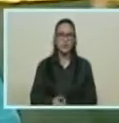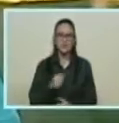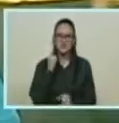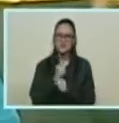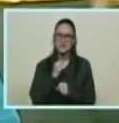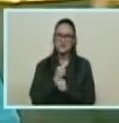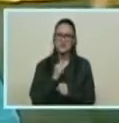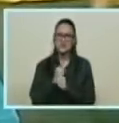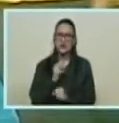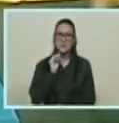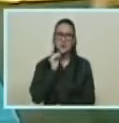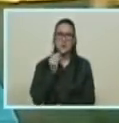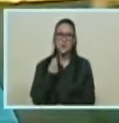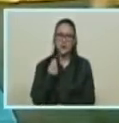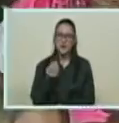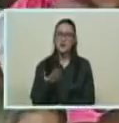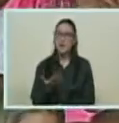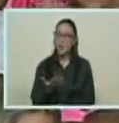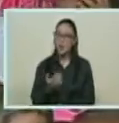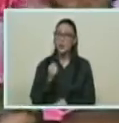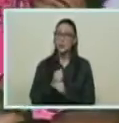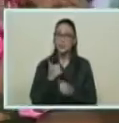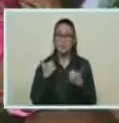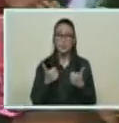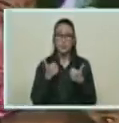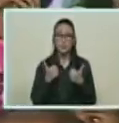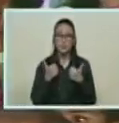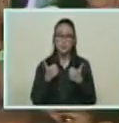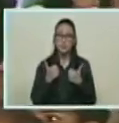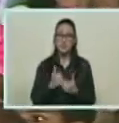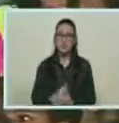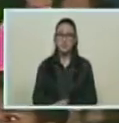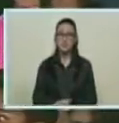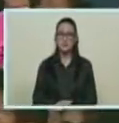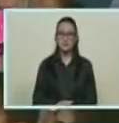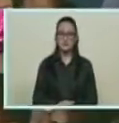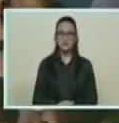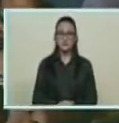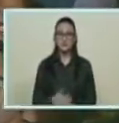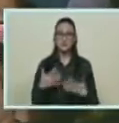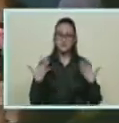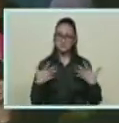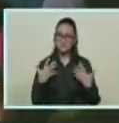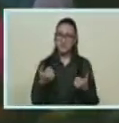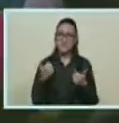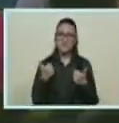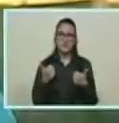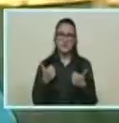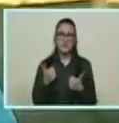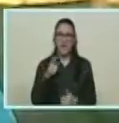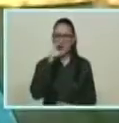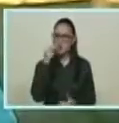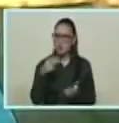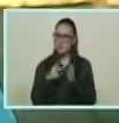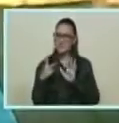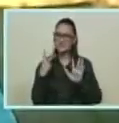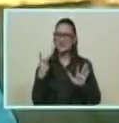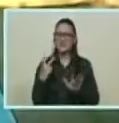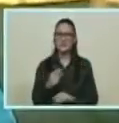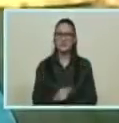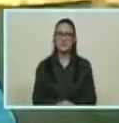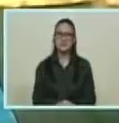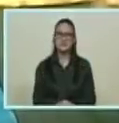chamba juvenil pegó. Y pegó bien. Me alegra mucho, de verdad. El año 2017 ha sido de